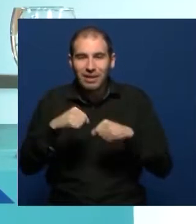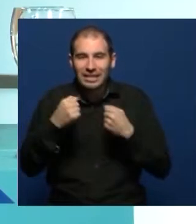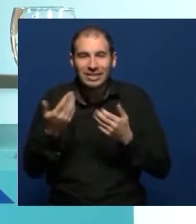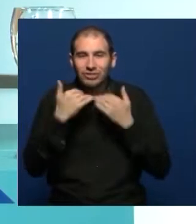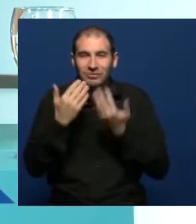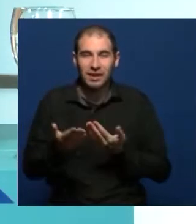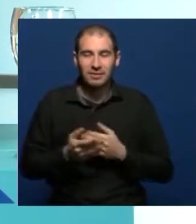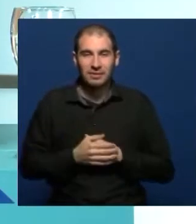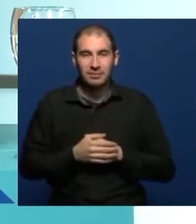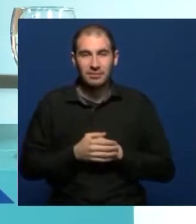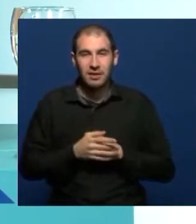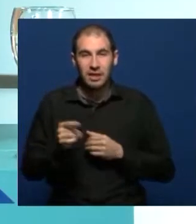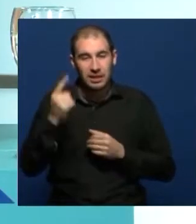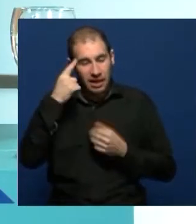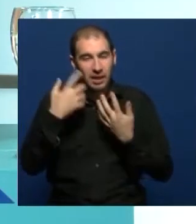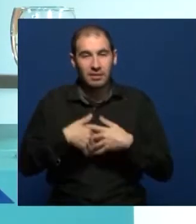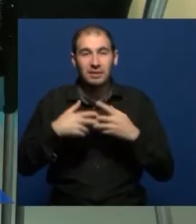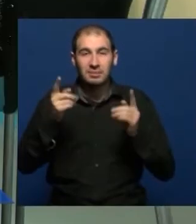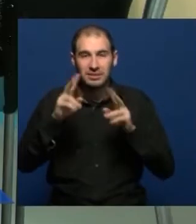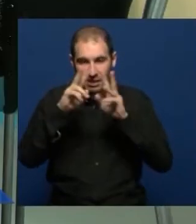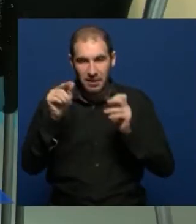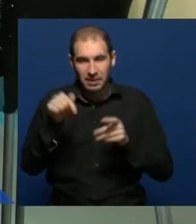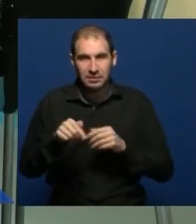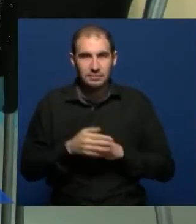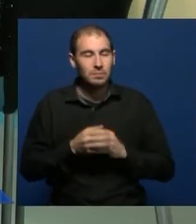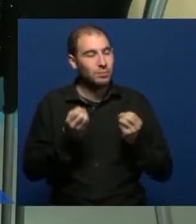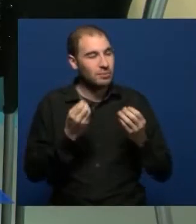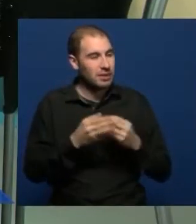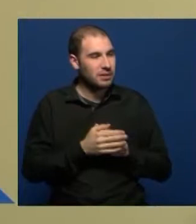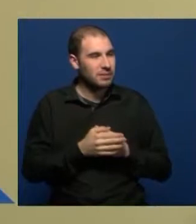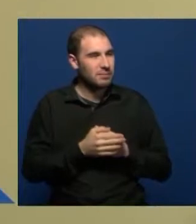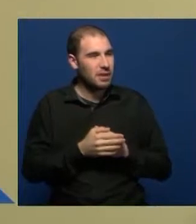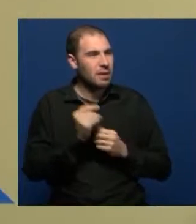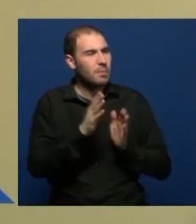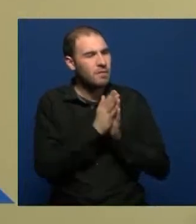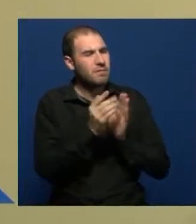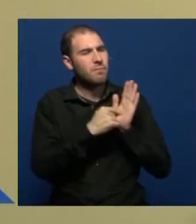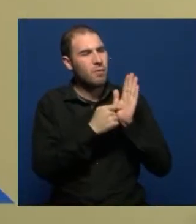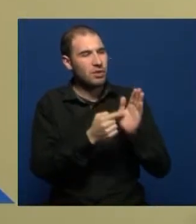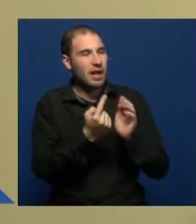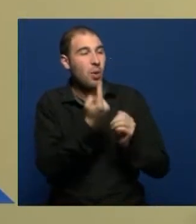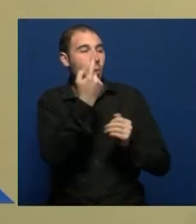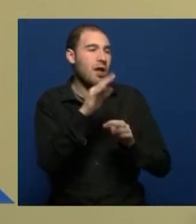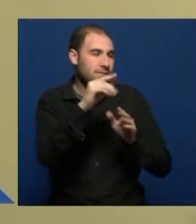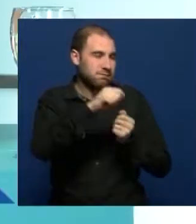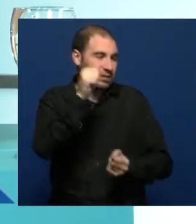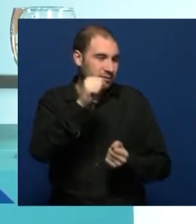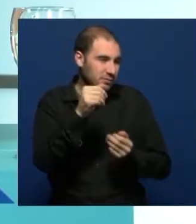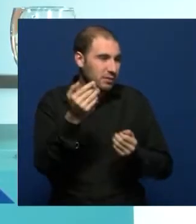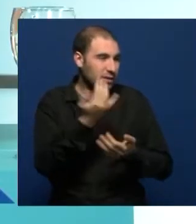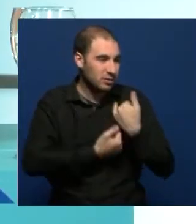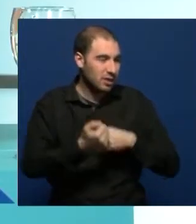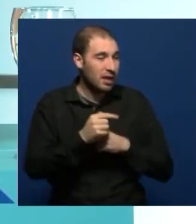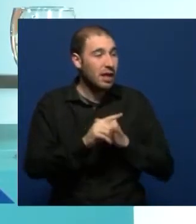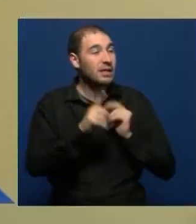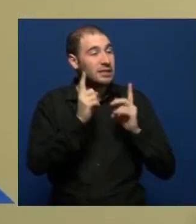práctica. Claro. Entonces, por eso pensamos también un eje en relación a esto. Muy bien. Patricia, te pido que nos muestres, aunque sea uno de los afiches, ya anticipándonos.